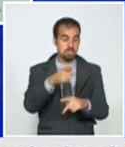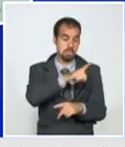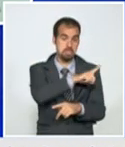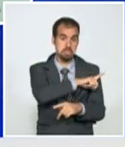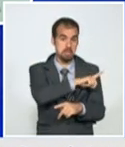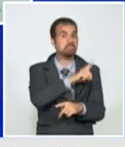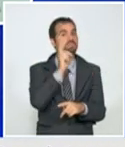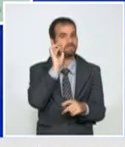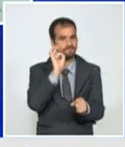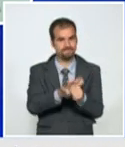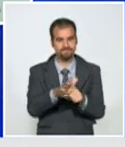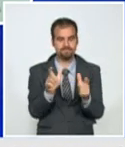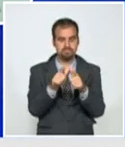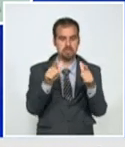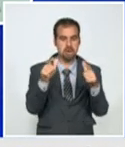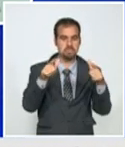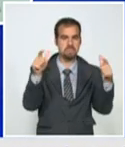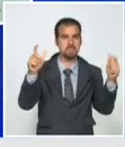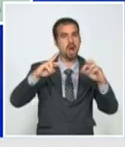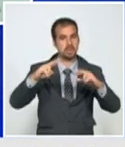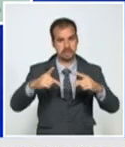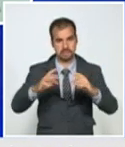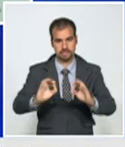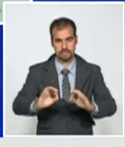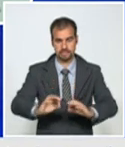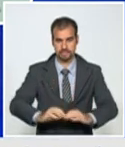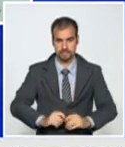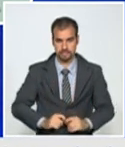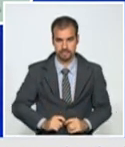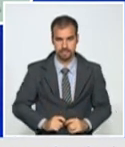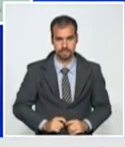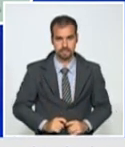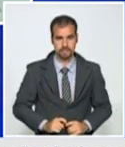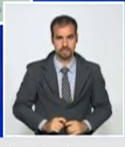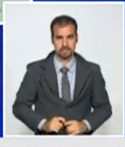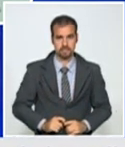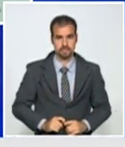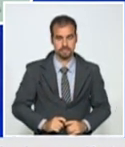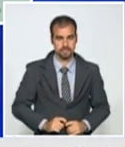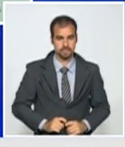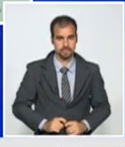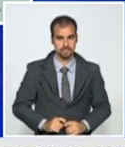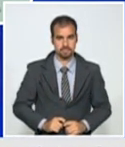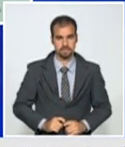incrementando el número de casos autóctonos producto de la transmisión que tiene.